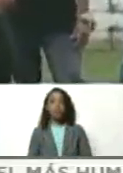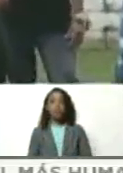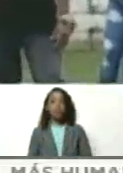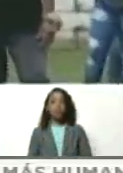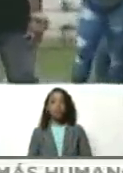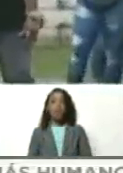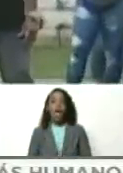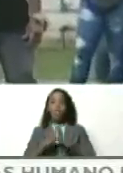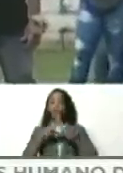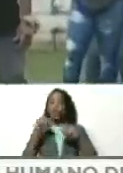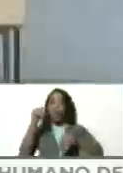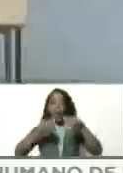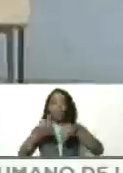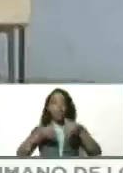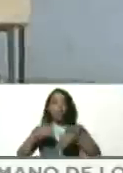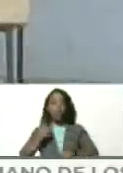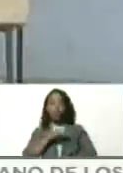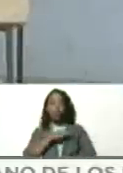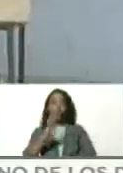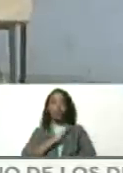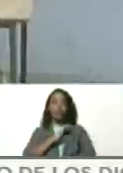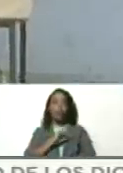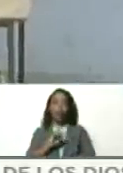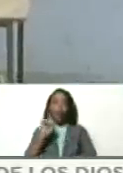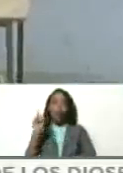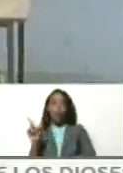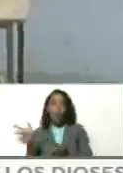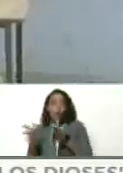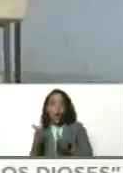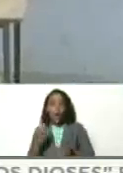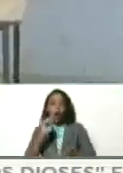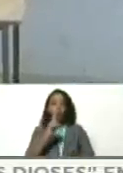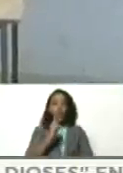En todas las elecciones que hemos tenido ha habido un ganador y un perdedor.